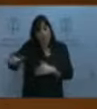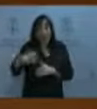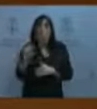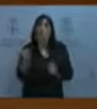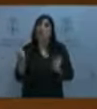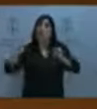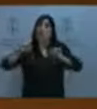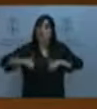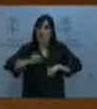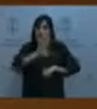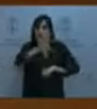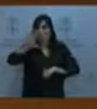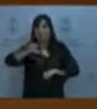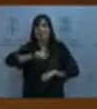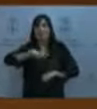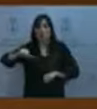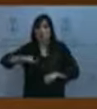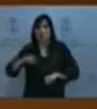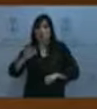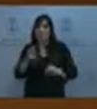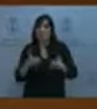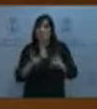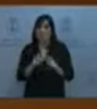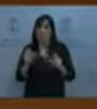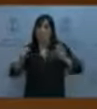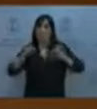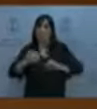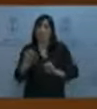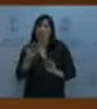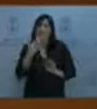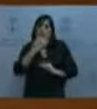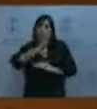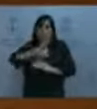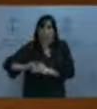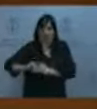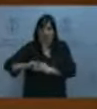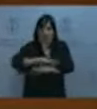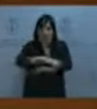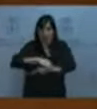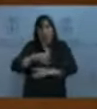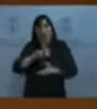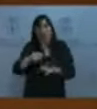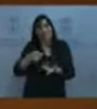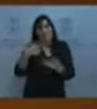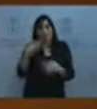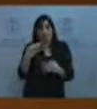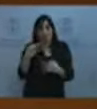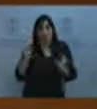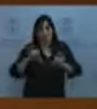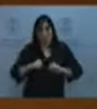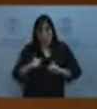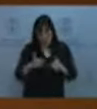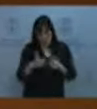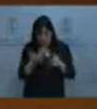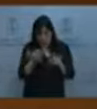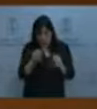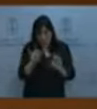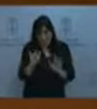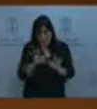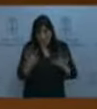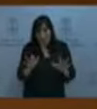sector. Para las aguas interiores, por supuesto que hace falta acuerdo del sector, que a día de hoy no ha solicitado la parada